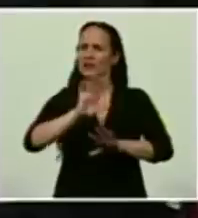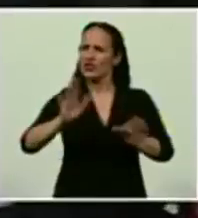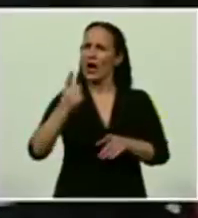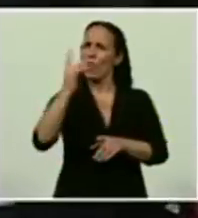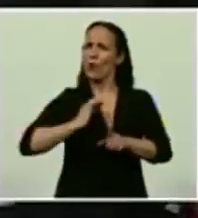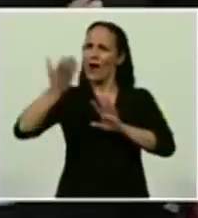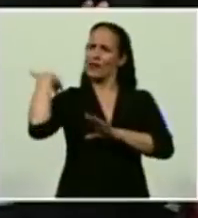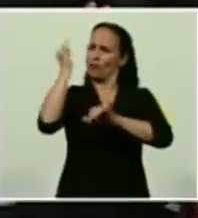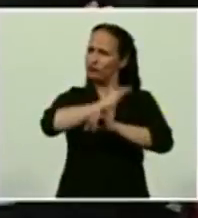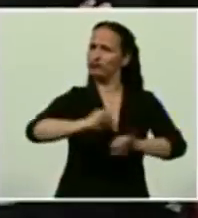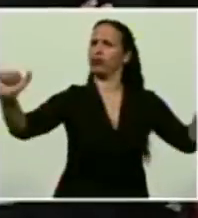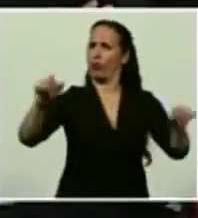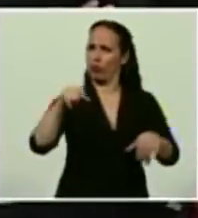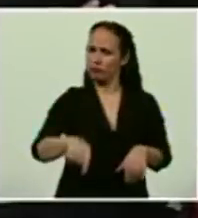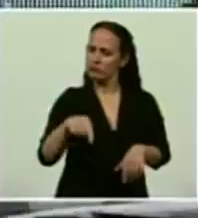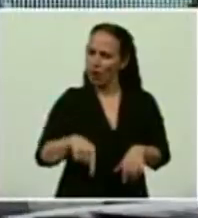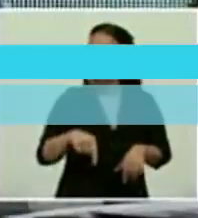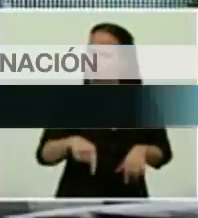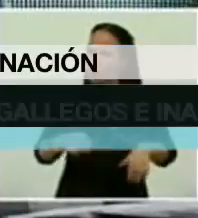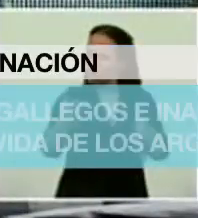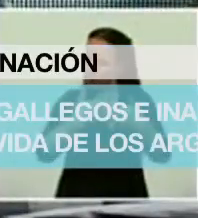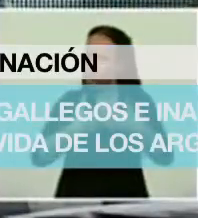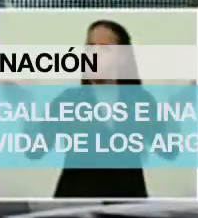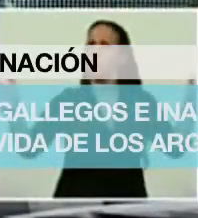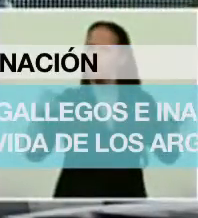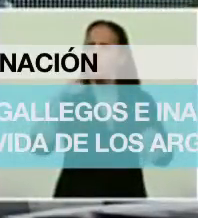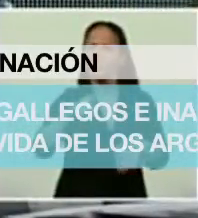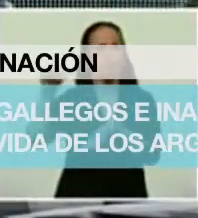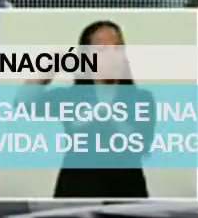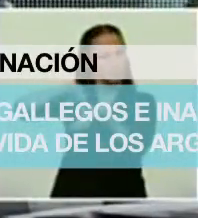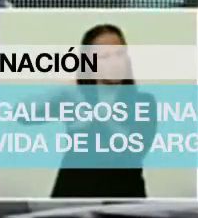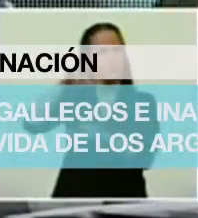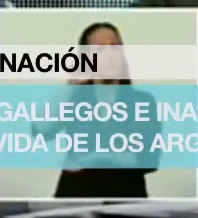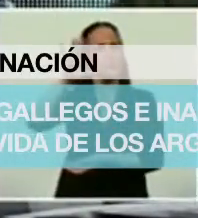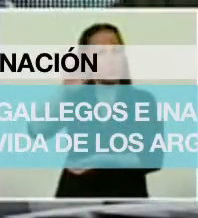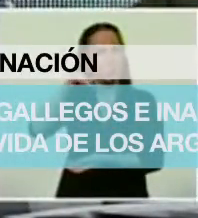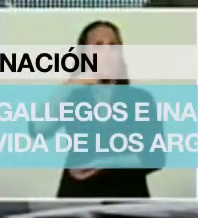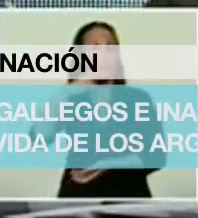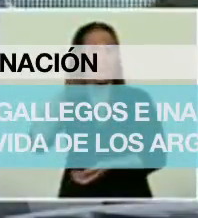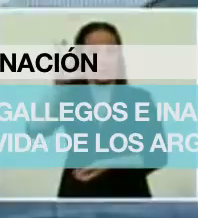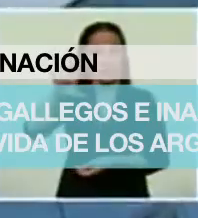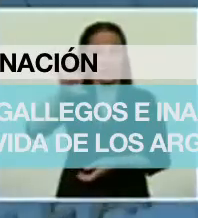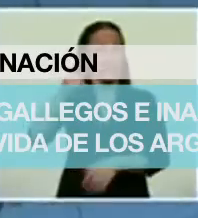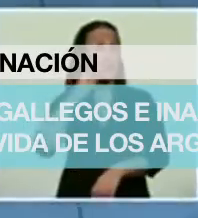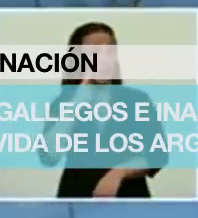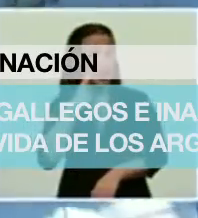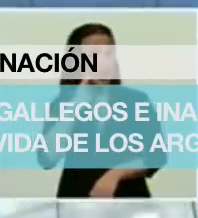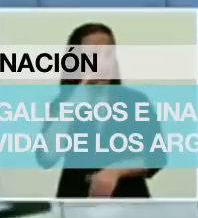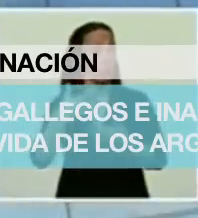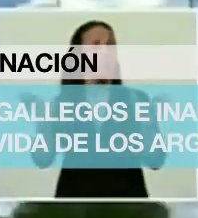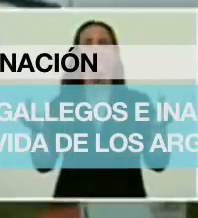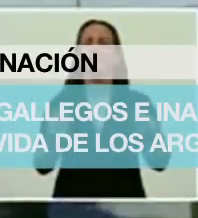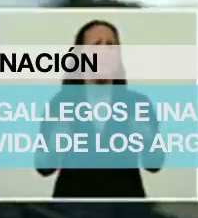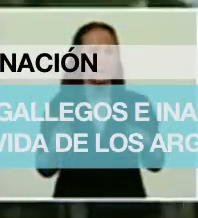Chubut. Estamos inaugurando en Oro Verde, provincia de Entre Ríos,